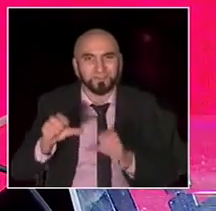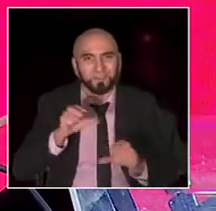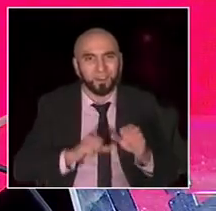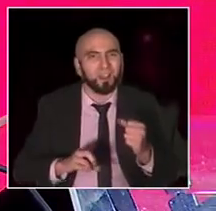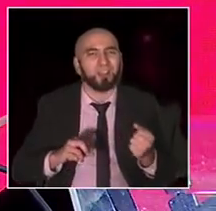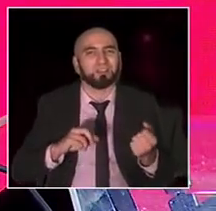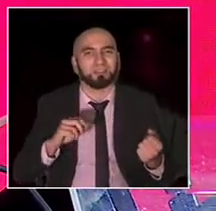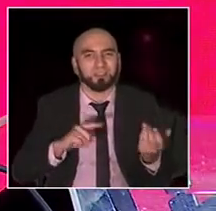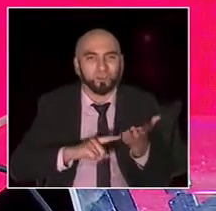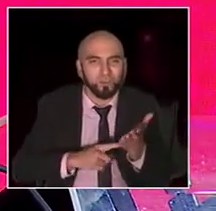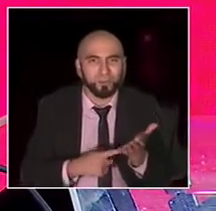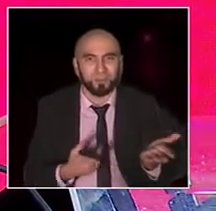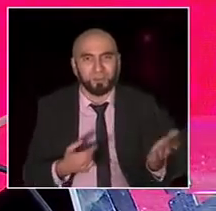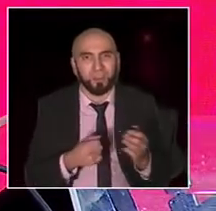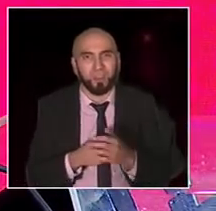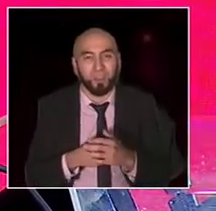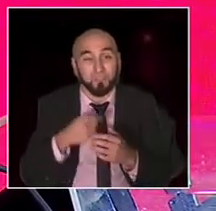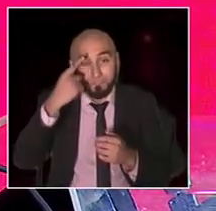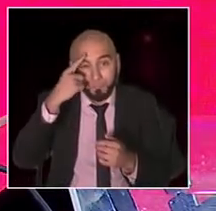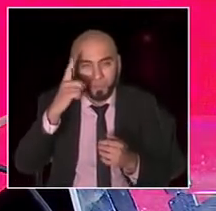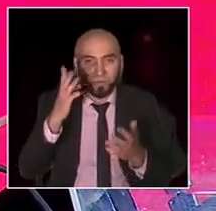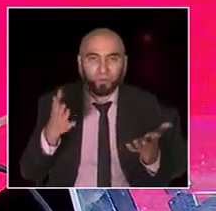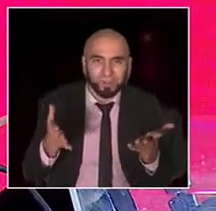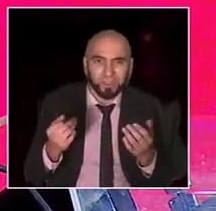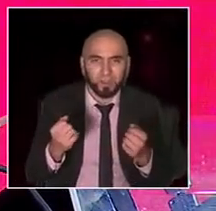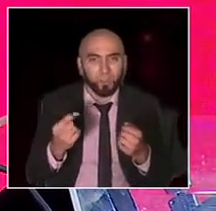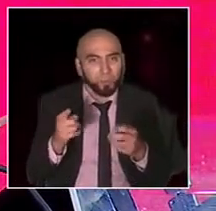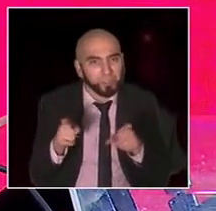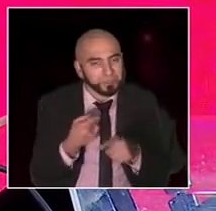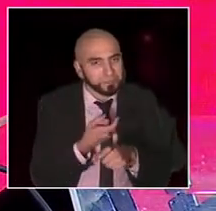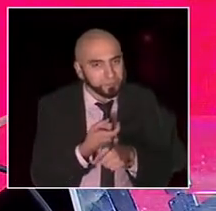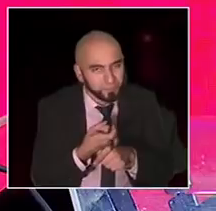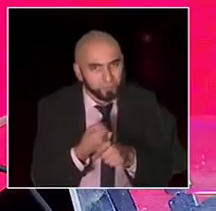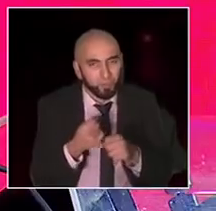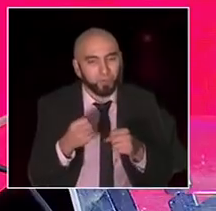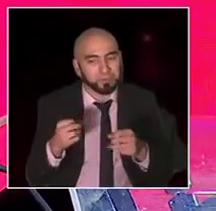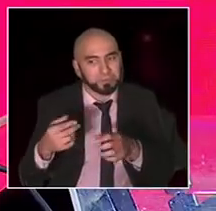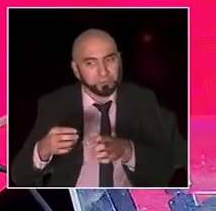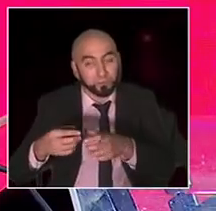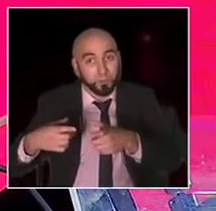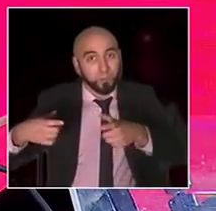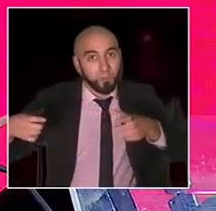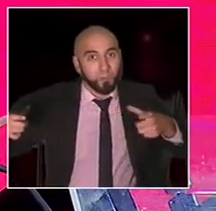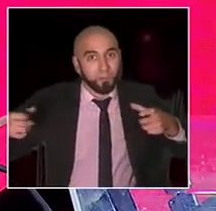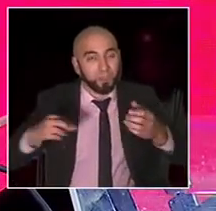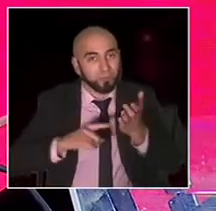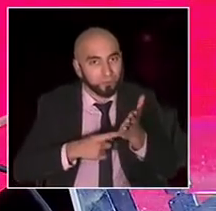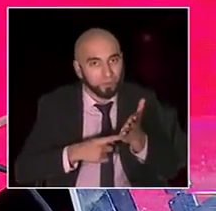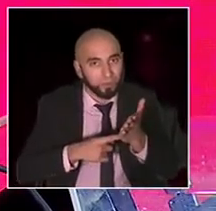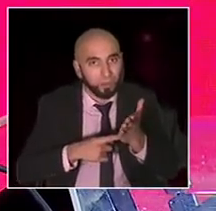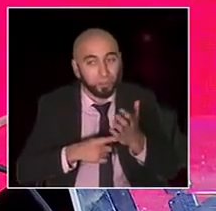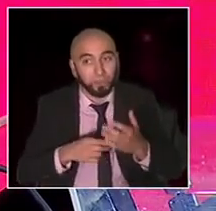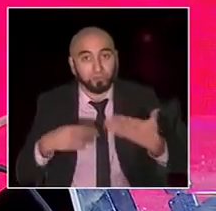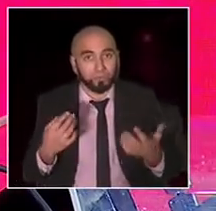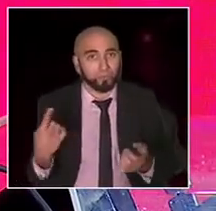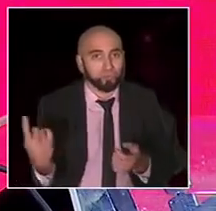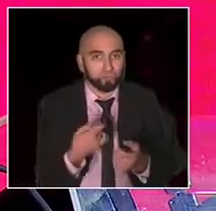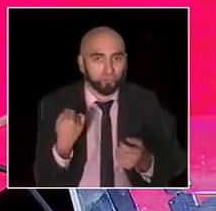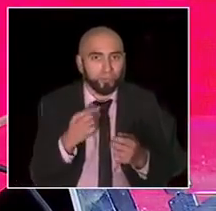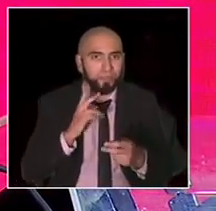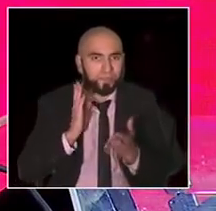que amenaza con cada vez ser más grande, más fuerte. Y si no nos preparamos para usar la fuerza de esa